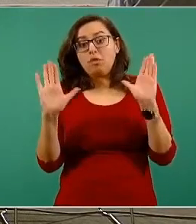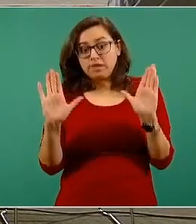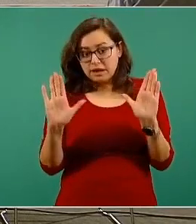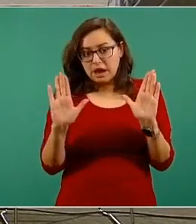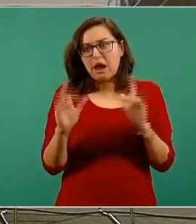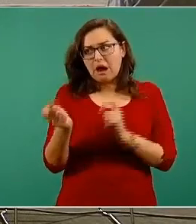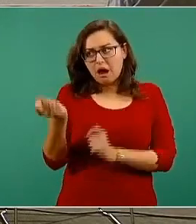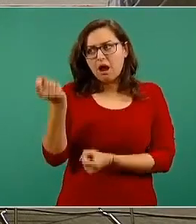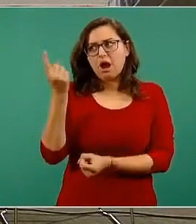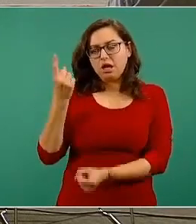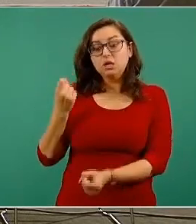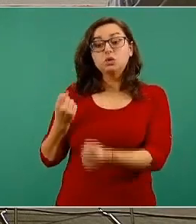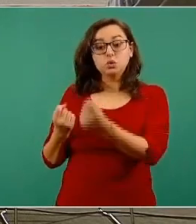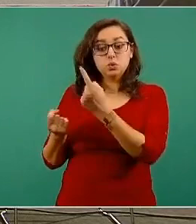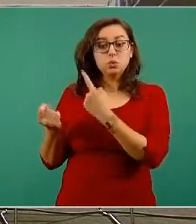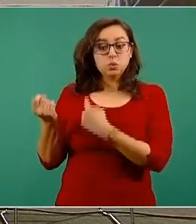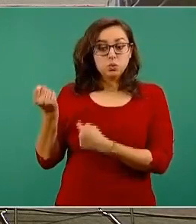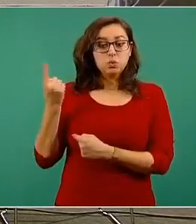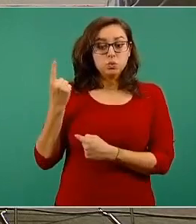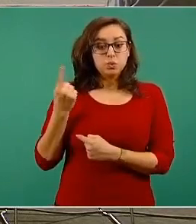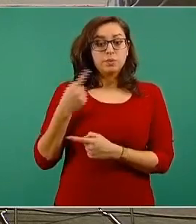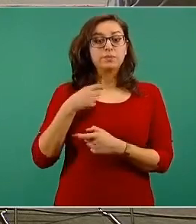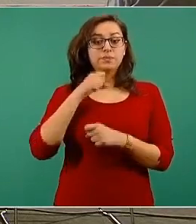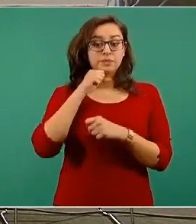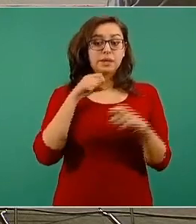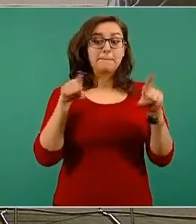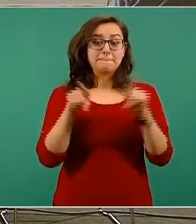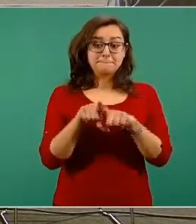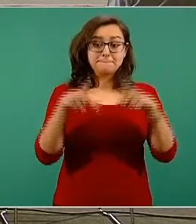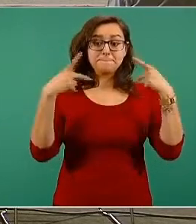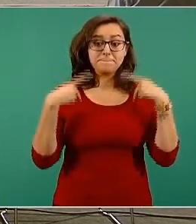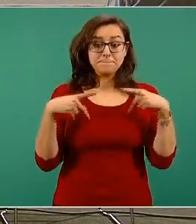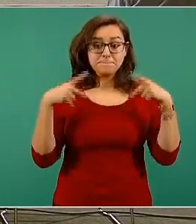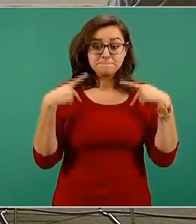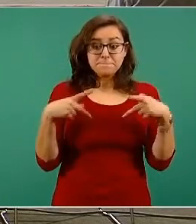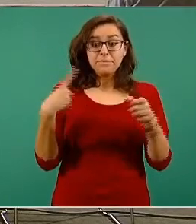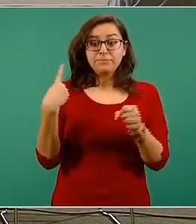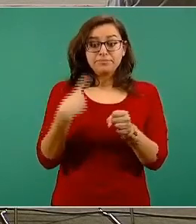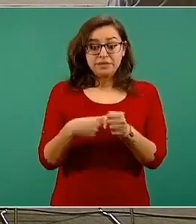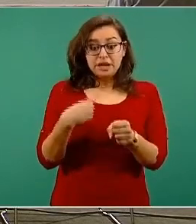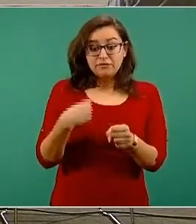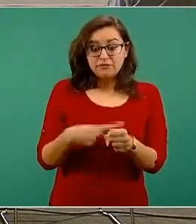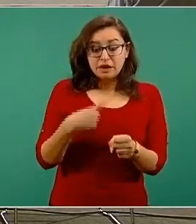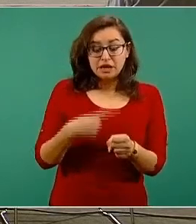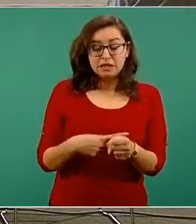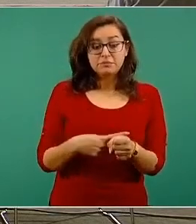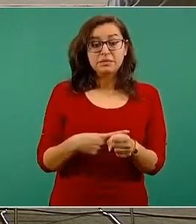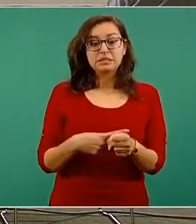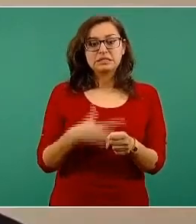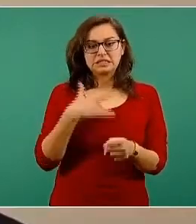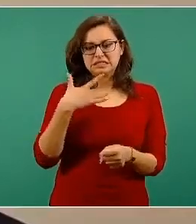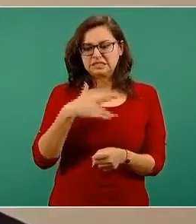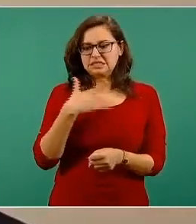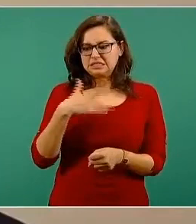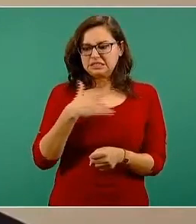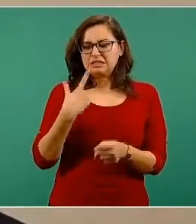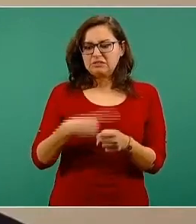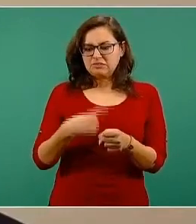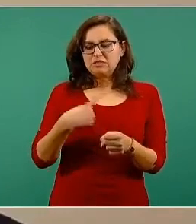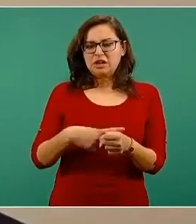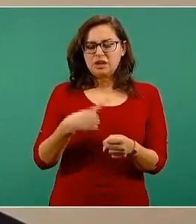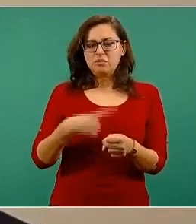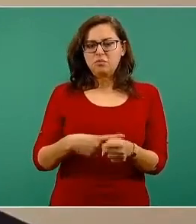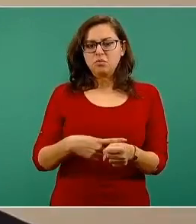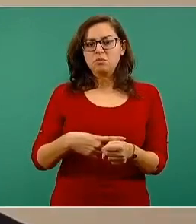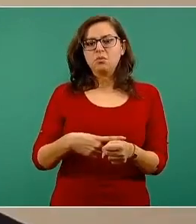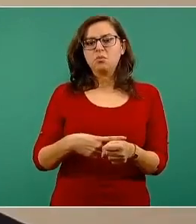contraindicación. Se ha comentado también las personas que actualmente están enfermas, que están con signos y síntomas de enfermedad,